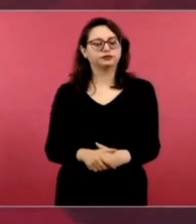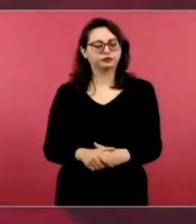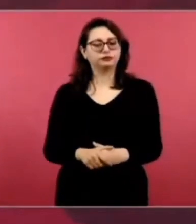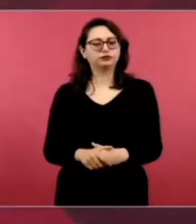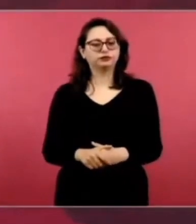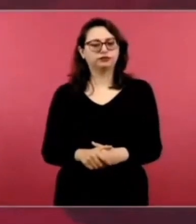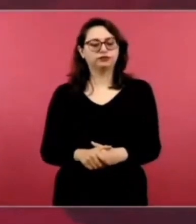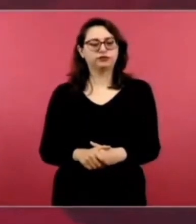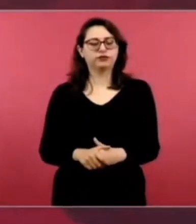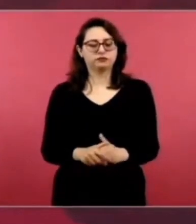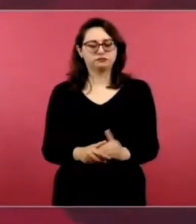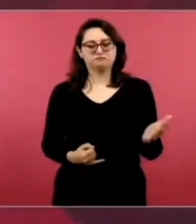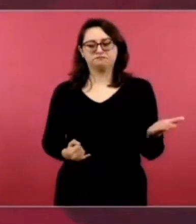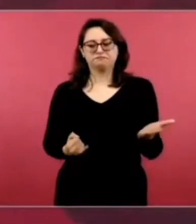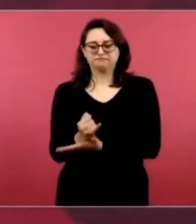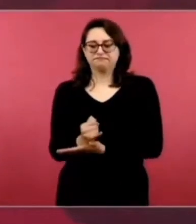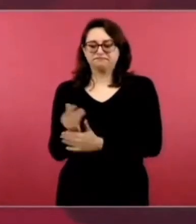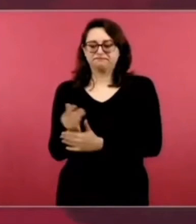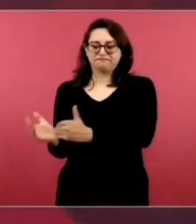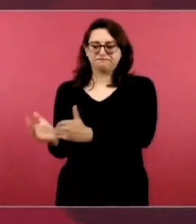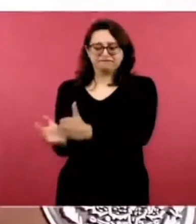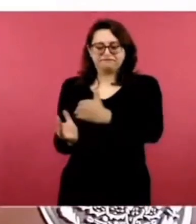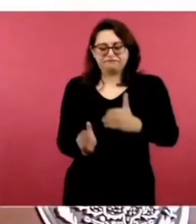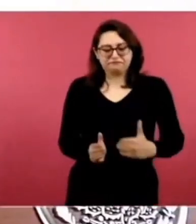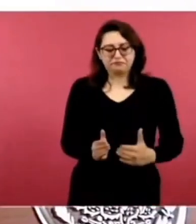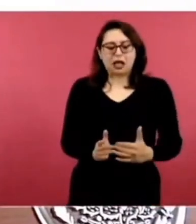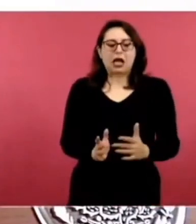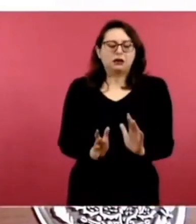que él toma esta decisión.